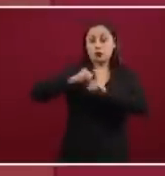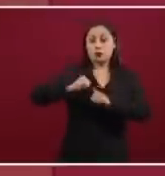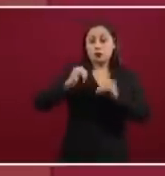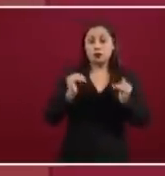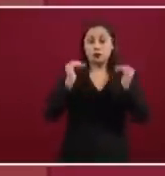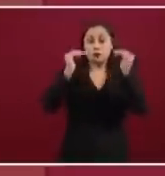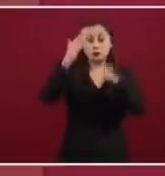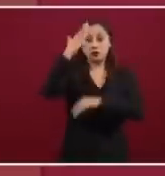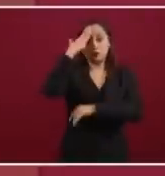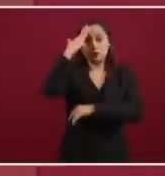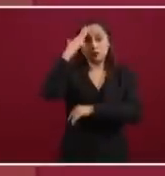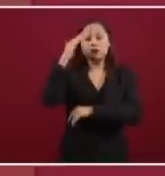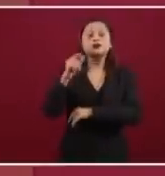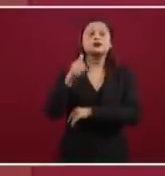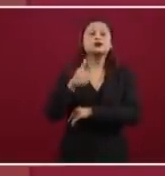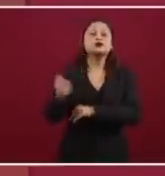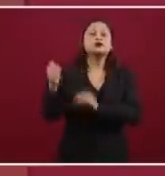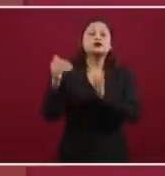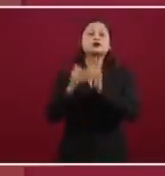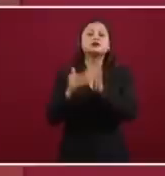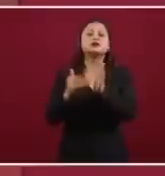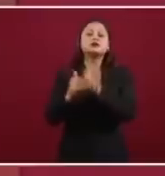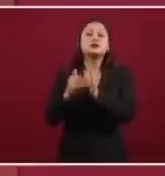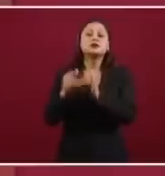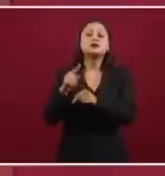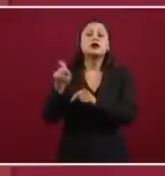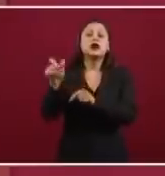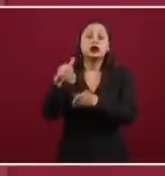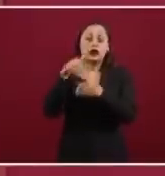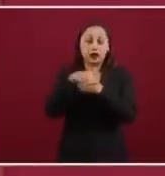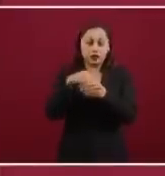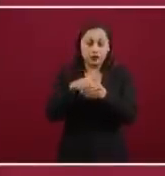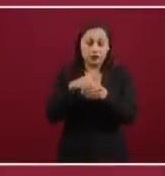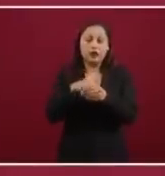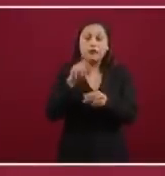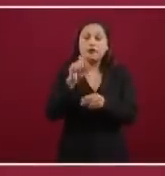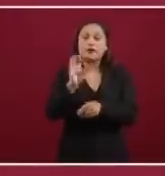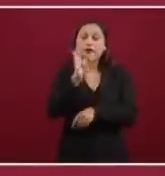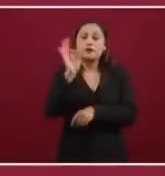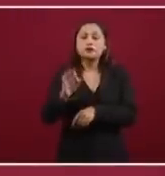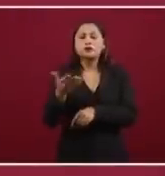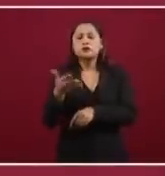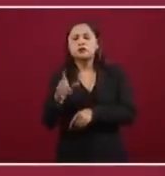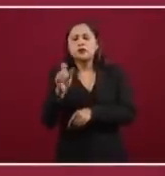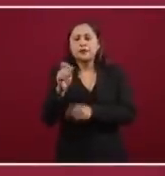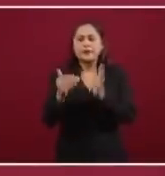dejaba de ahorro el 10%, 20 mil.